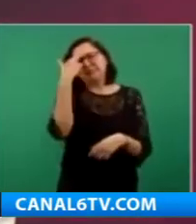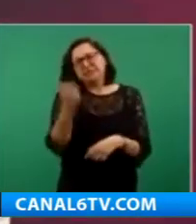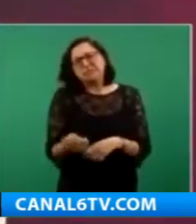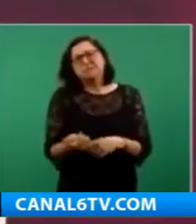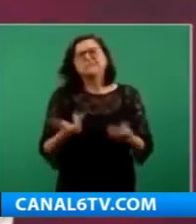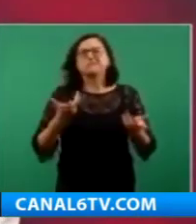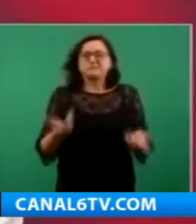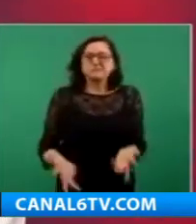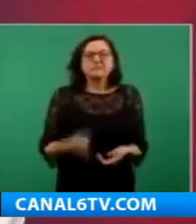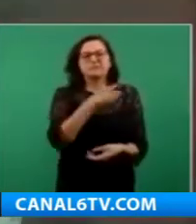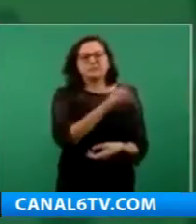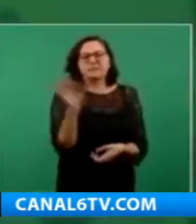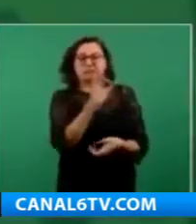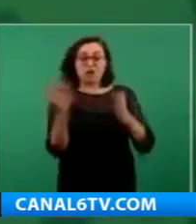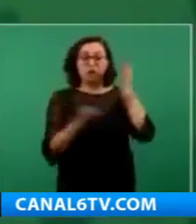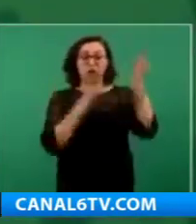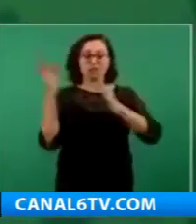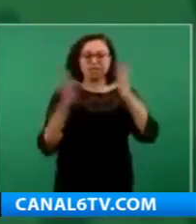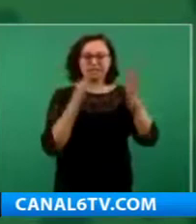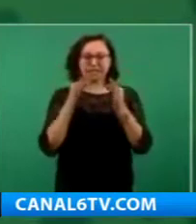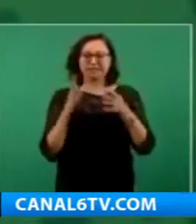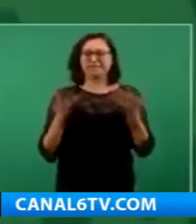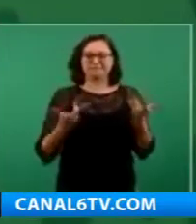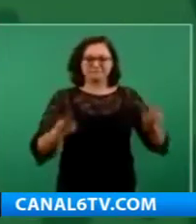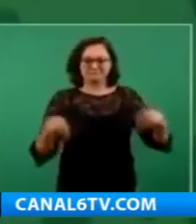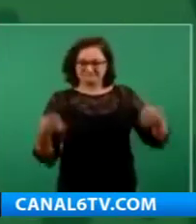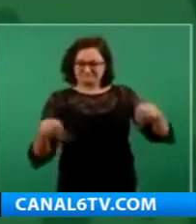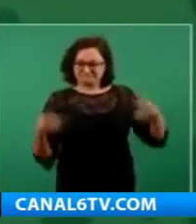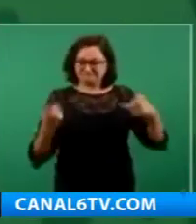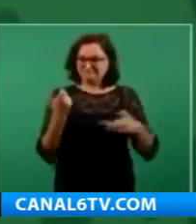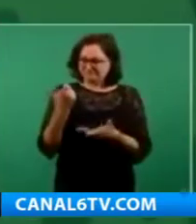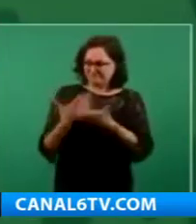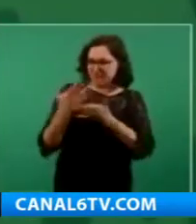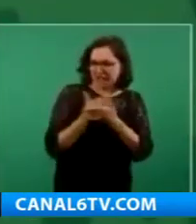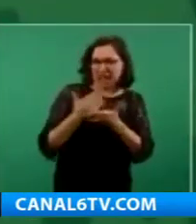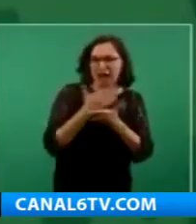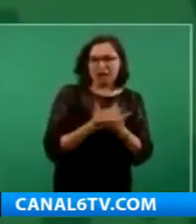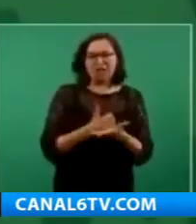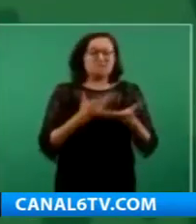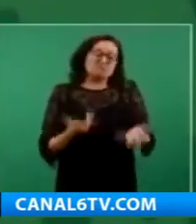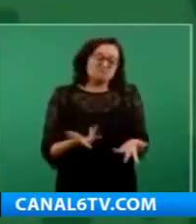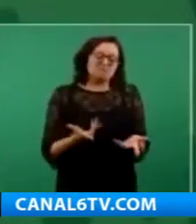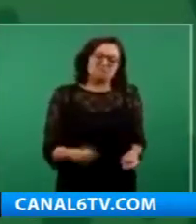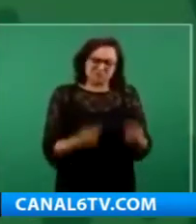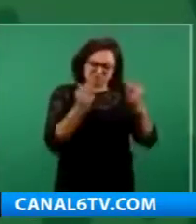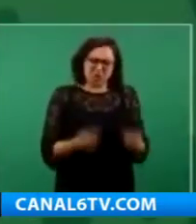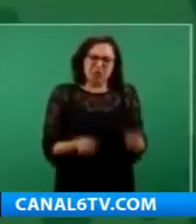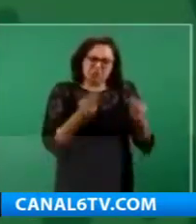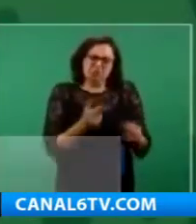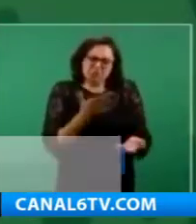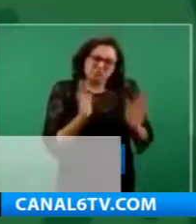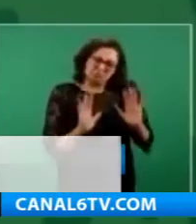de tener más ganancias, aumentar la rentabilidad de los periódicos, que suban las acciones, en fin, el aspecto